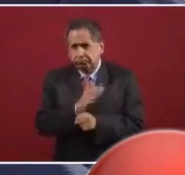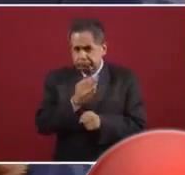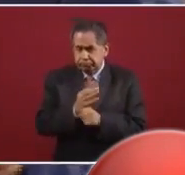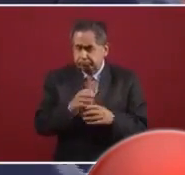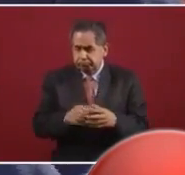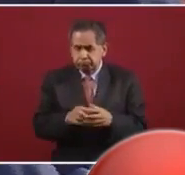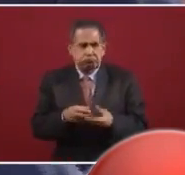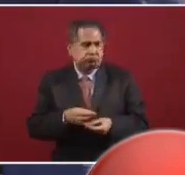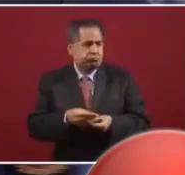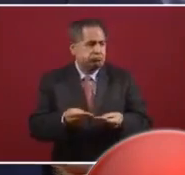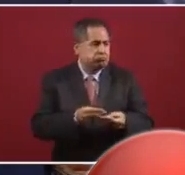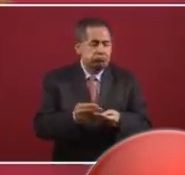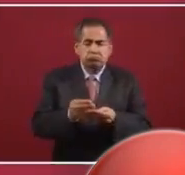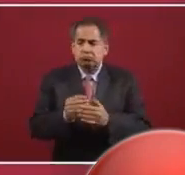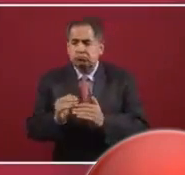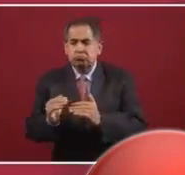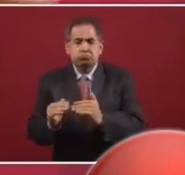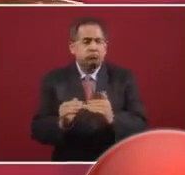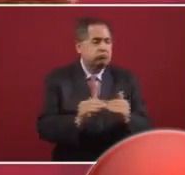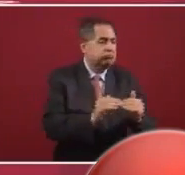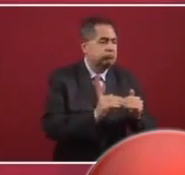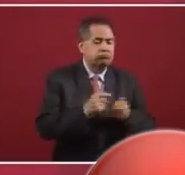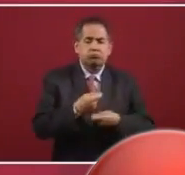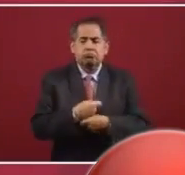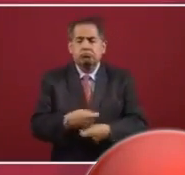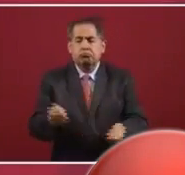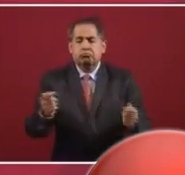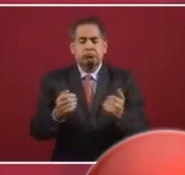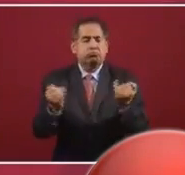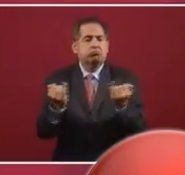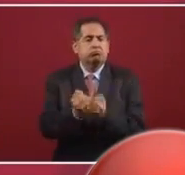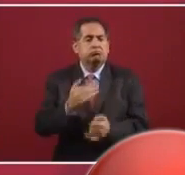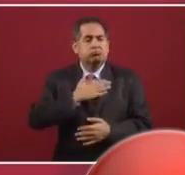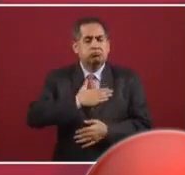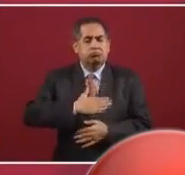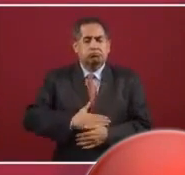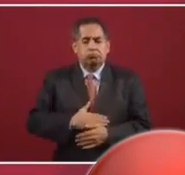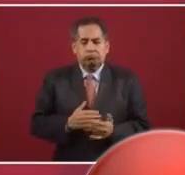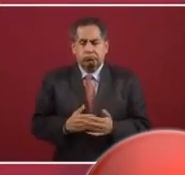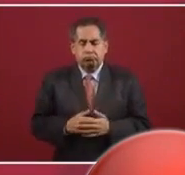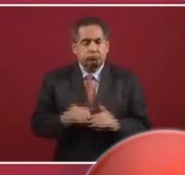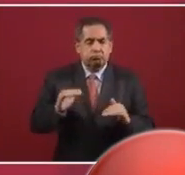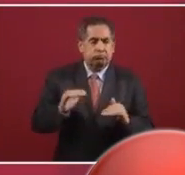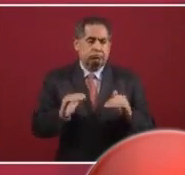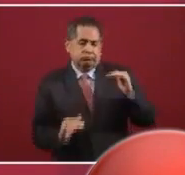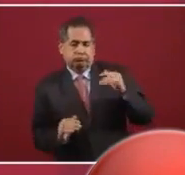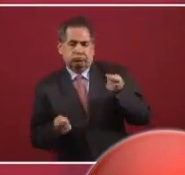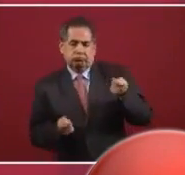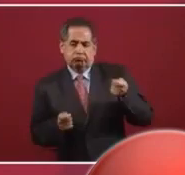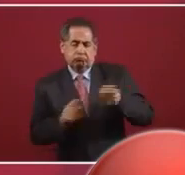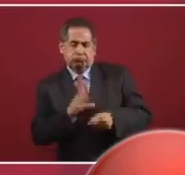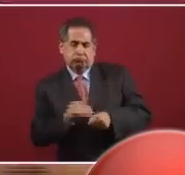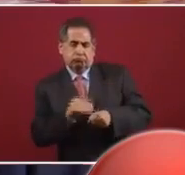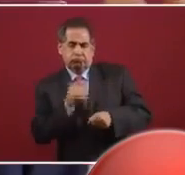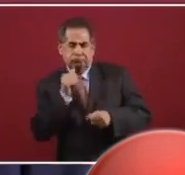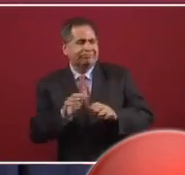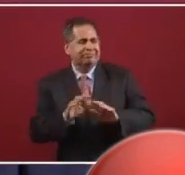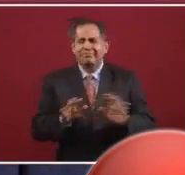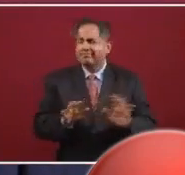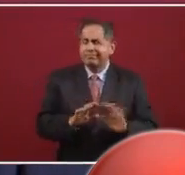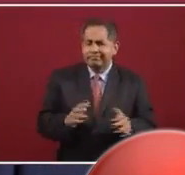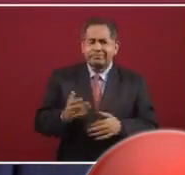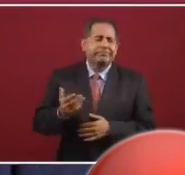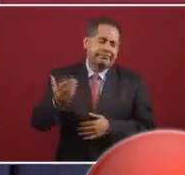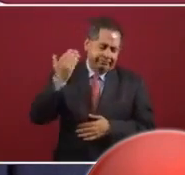se distribuye con justicia. Nadie se siente absoluto, como